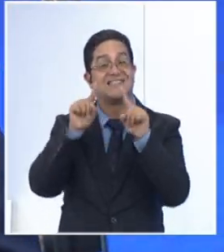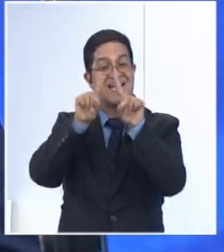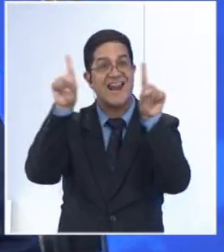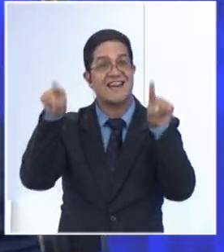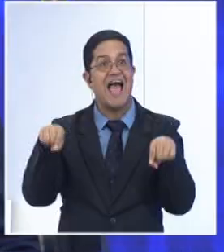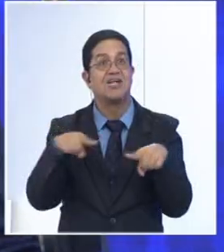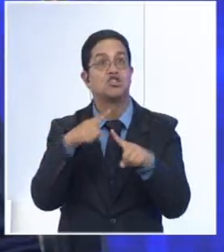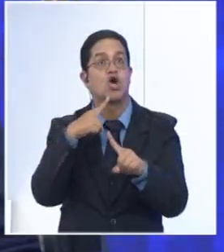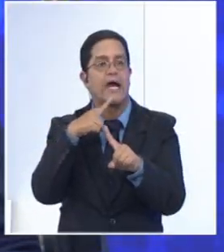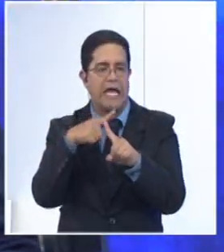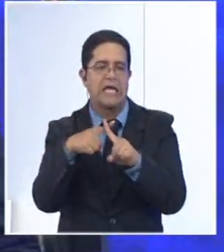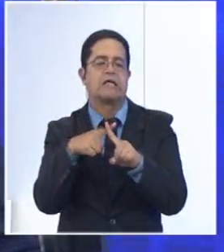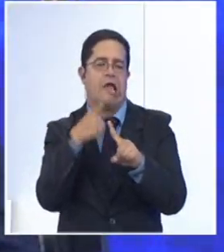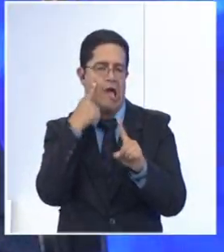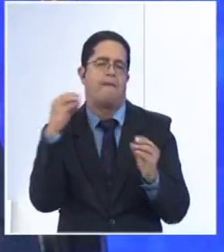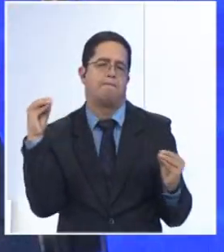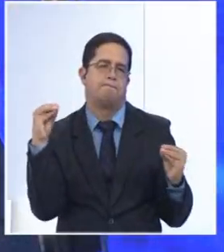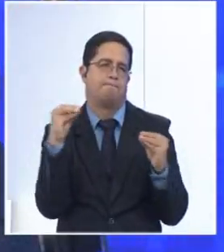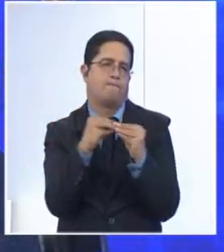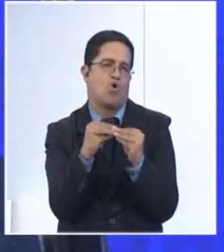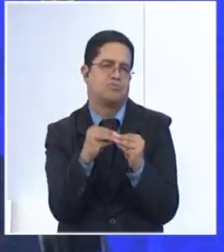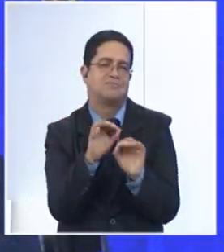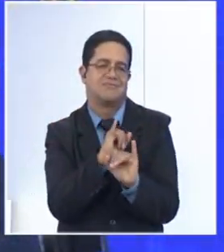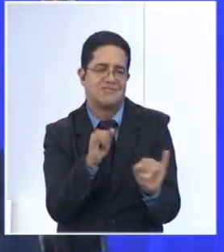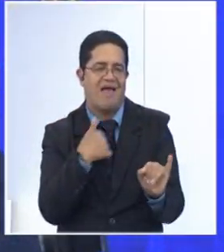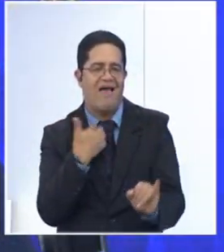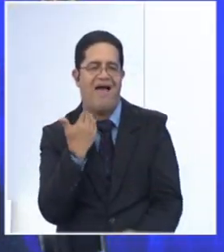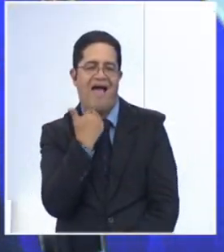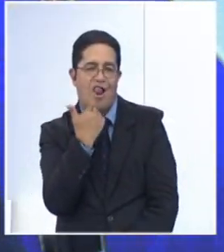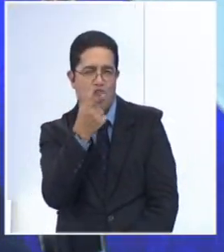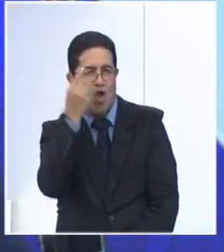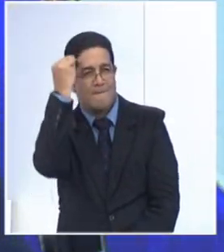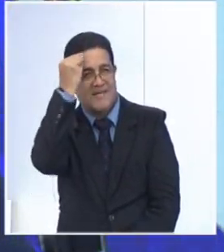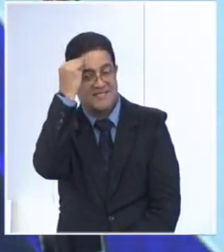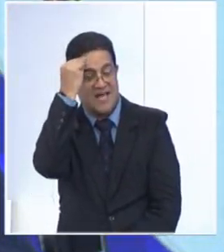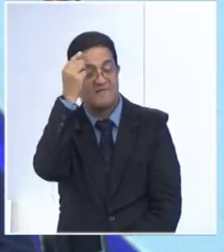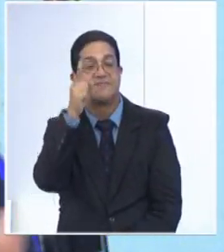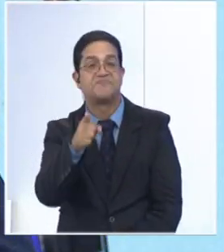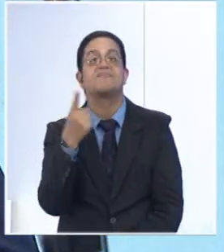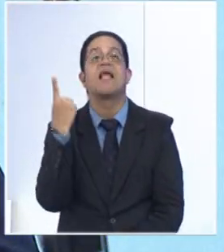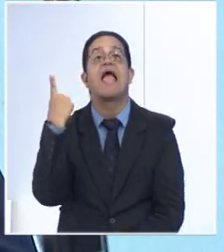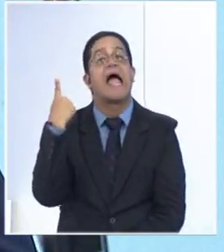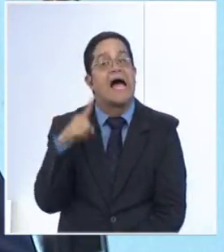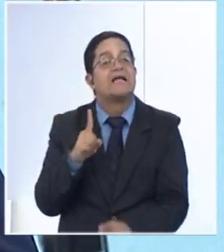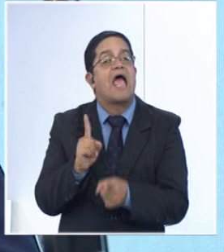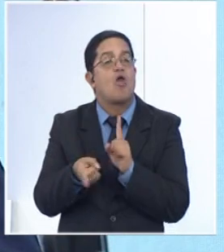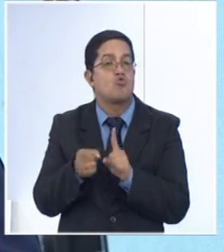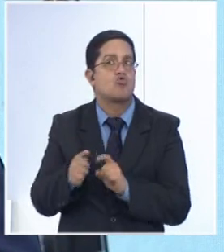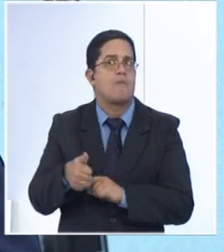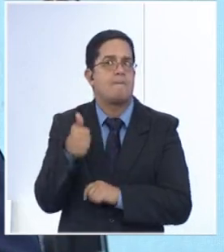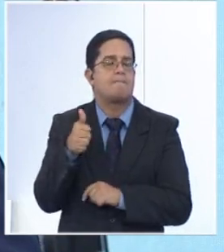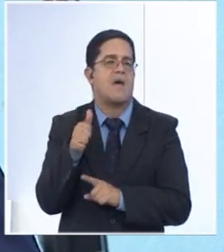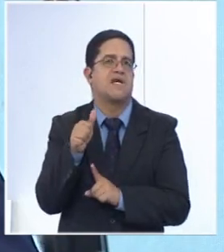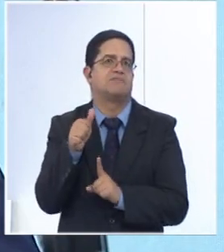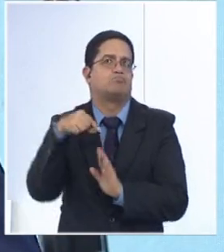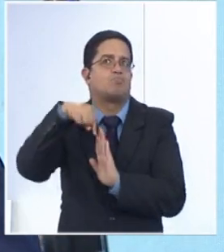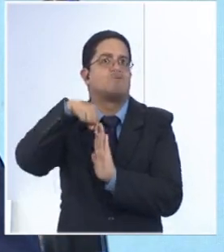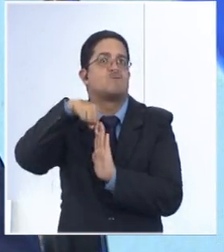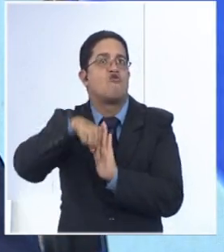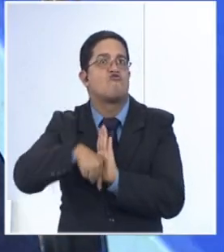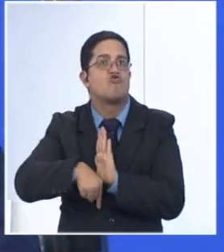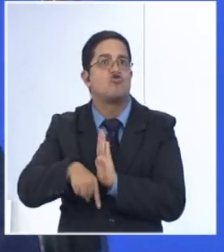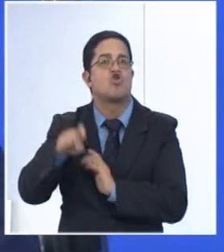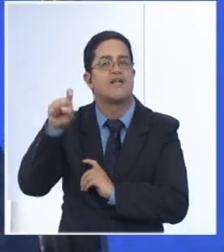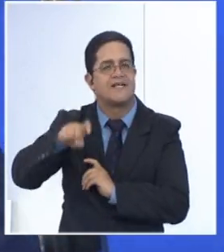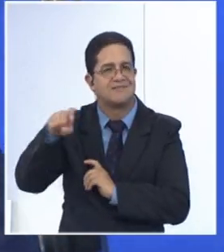es a corroborar un poco ya esa presunción diagnóstica. Obviamente hay algunos casos más complejos donde pudieras necesitar más el estudio de